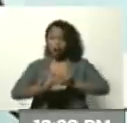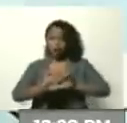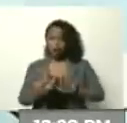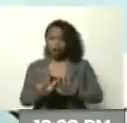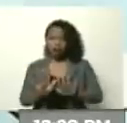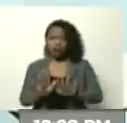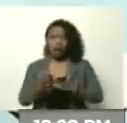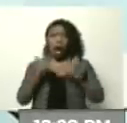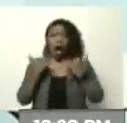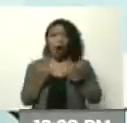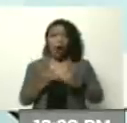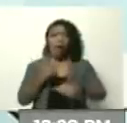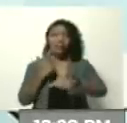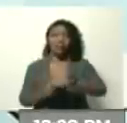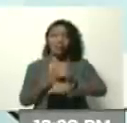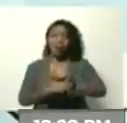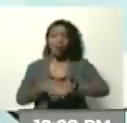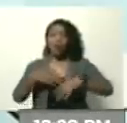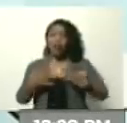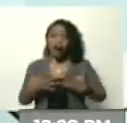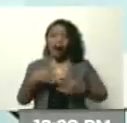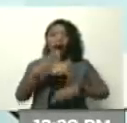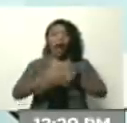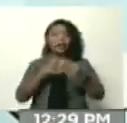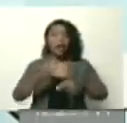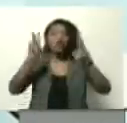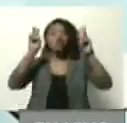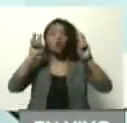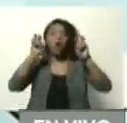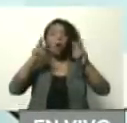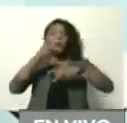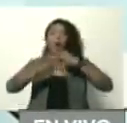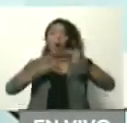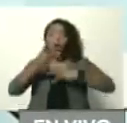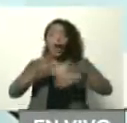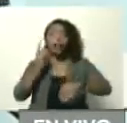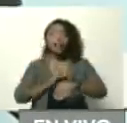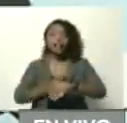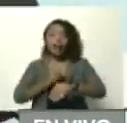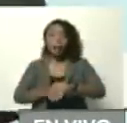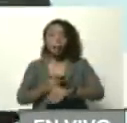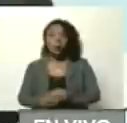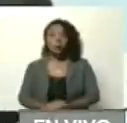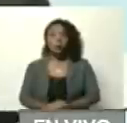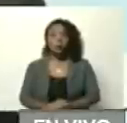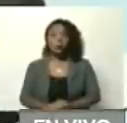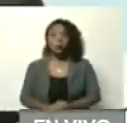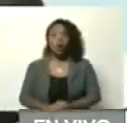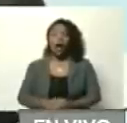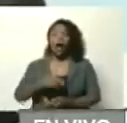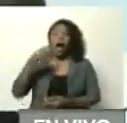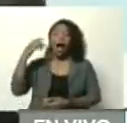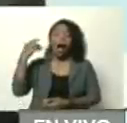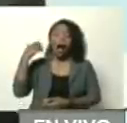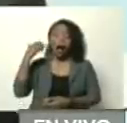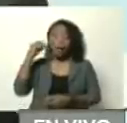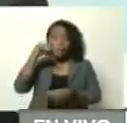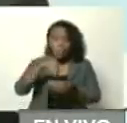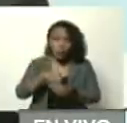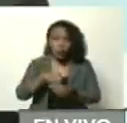vienen tiempos de hacer nuevas políticas vienen tiempos de estar en medio de la gente